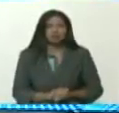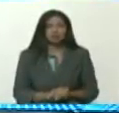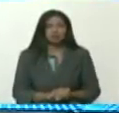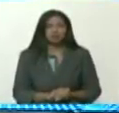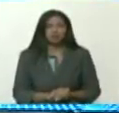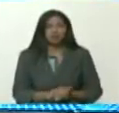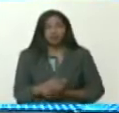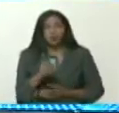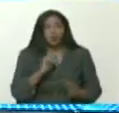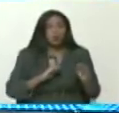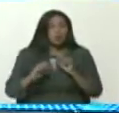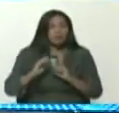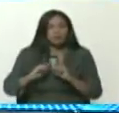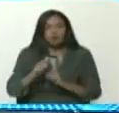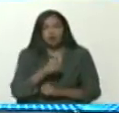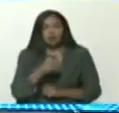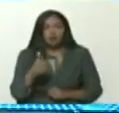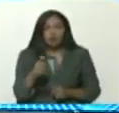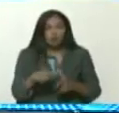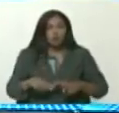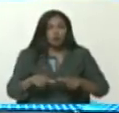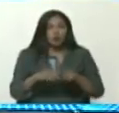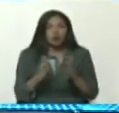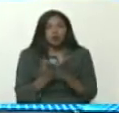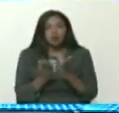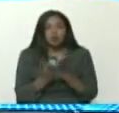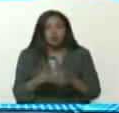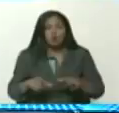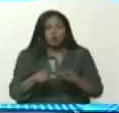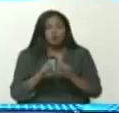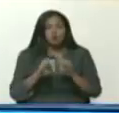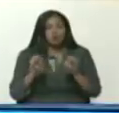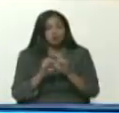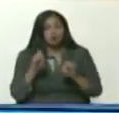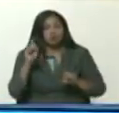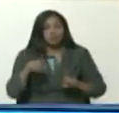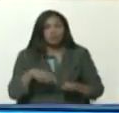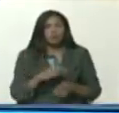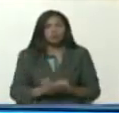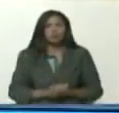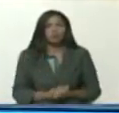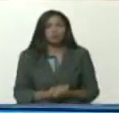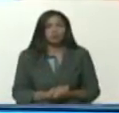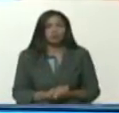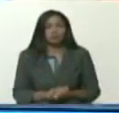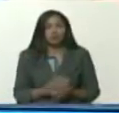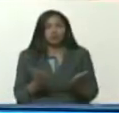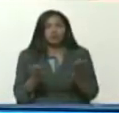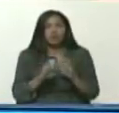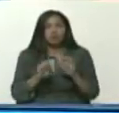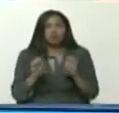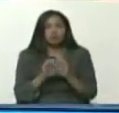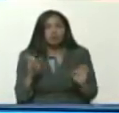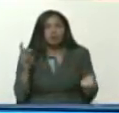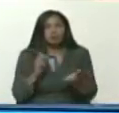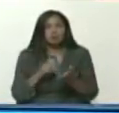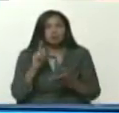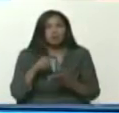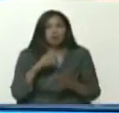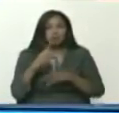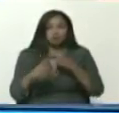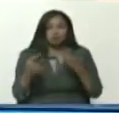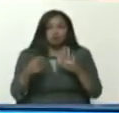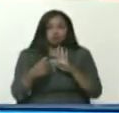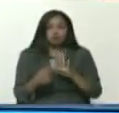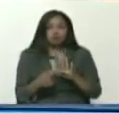Un movimiento de movimientos en cada escuela, en cada zona educativa. Una educación participativa,